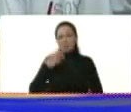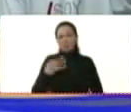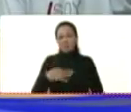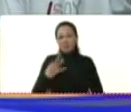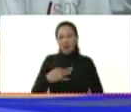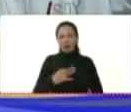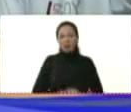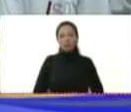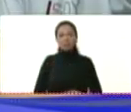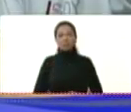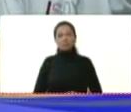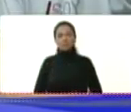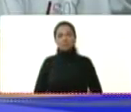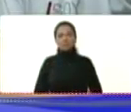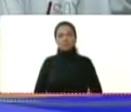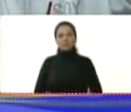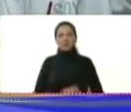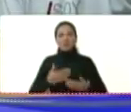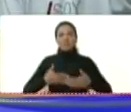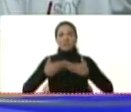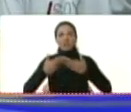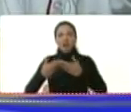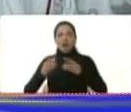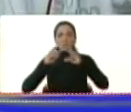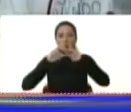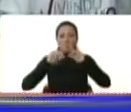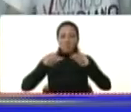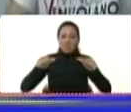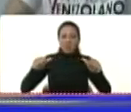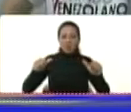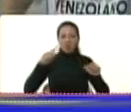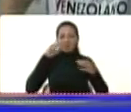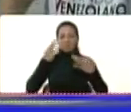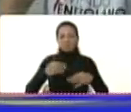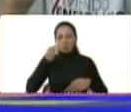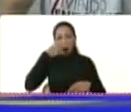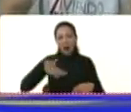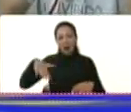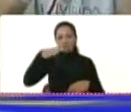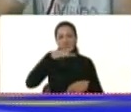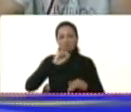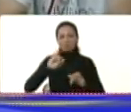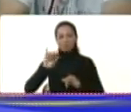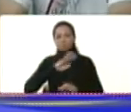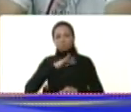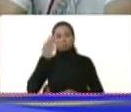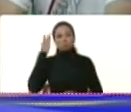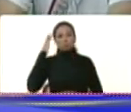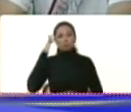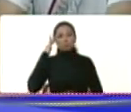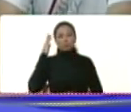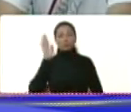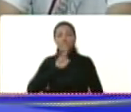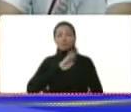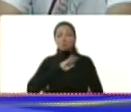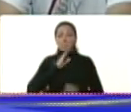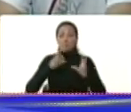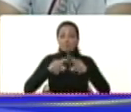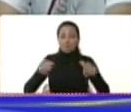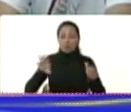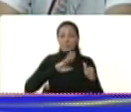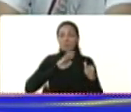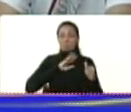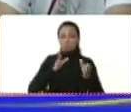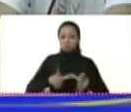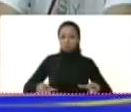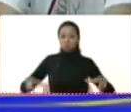proyecto original de entregarle el terreno al pueblo. Y usted sepa, este es tu terreno,